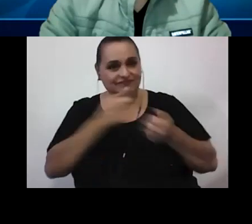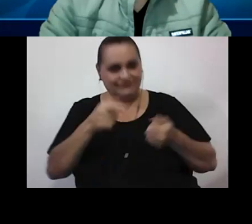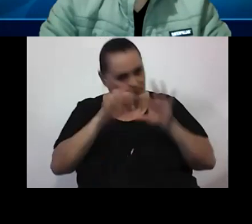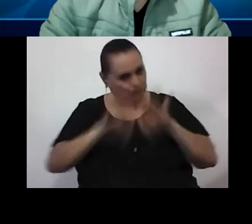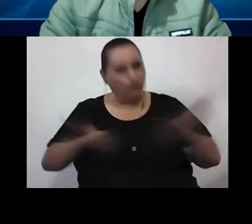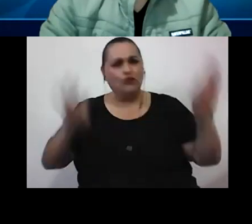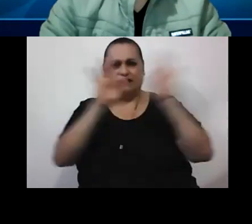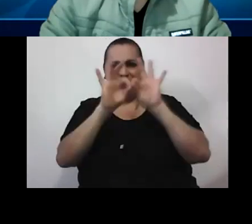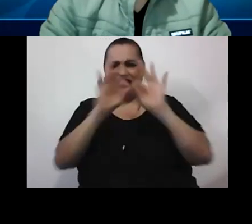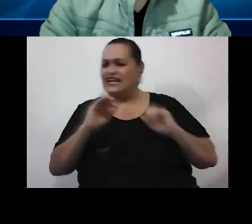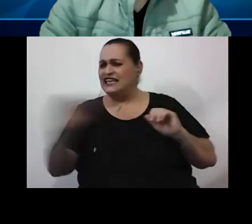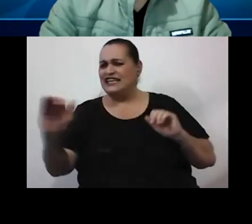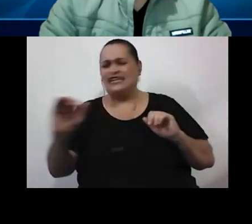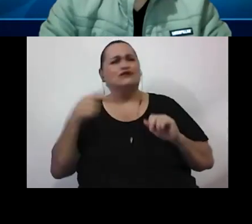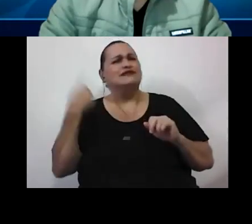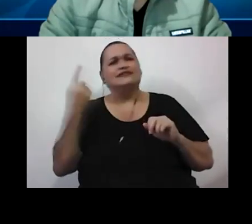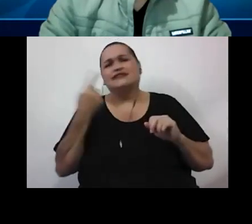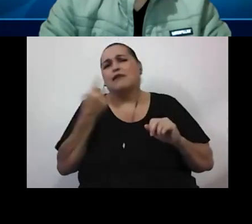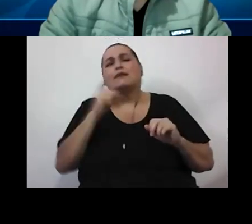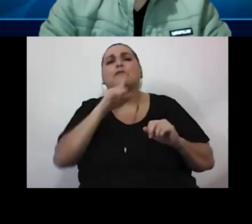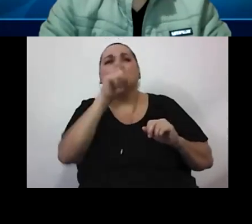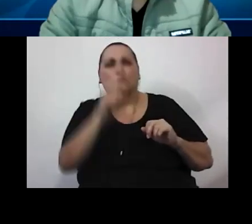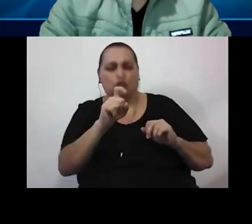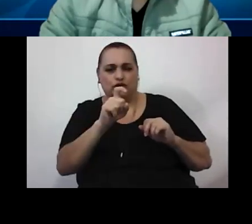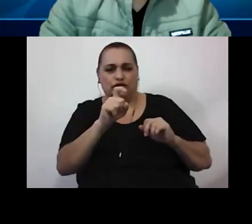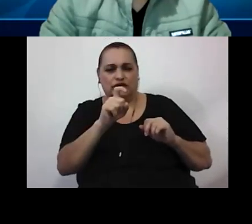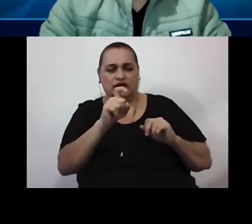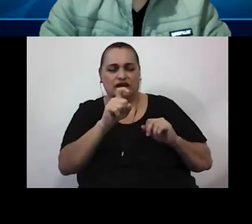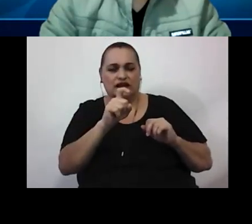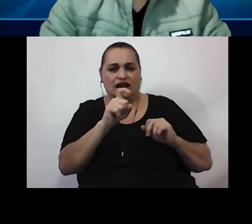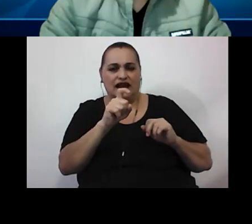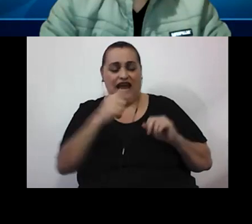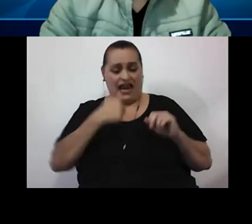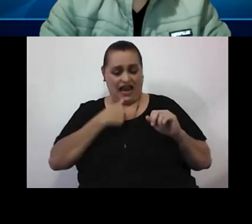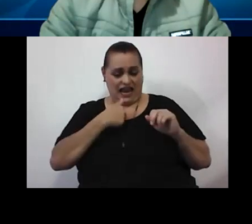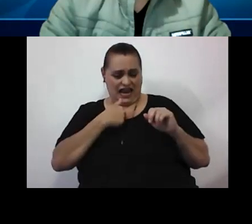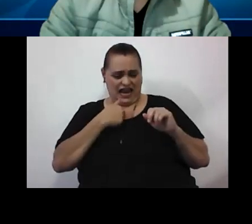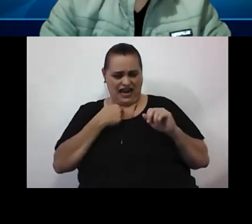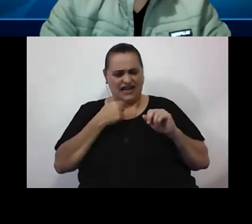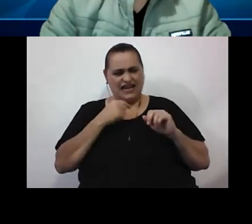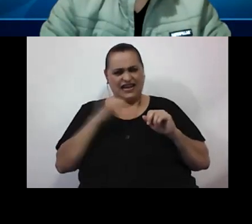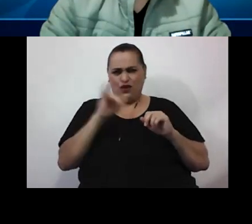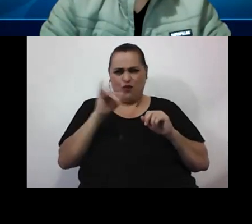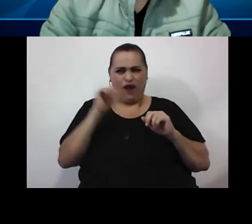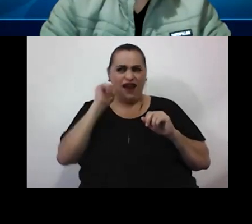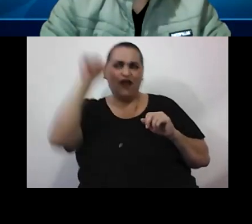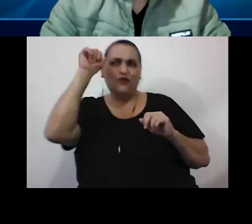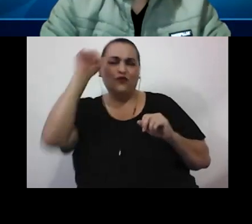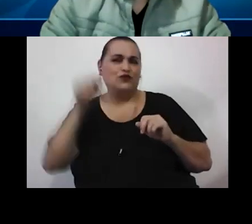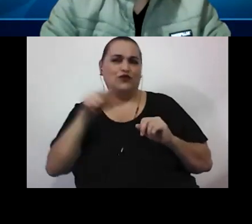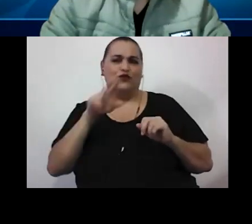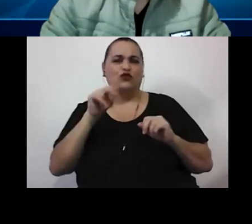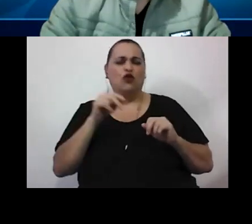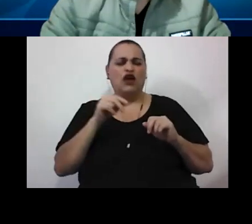una pregunta siempre, que no se la formula como nos la formulamos los adultos, pero más o menos sería: ¿quién